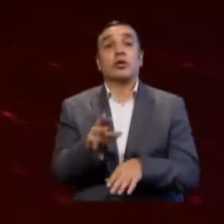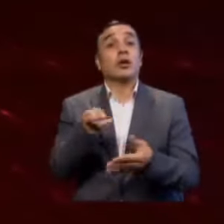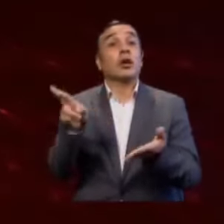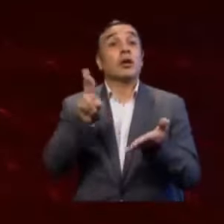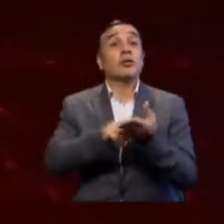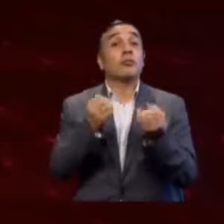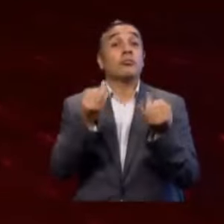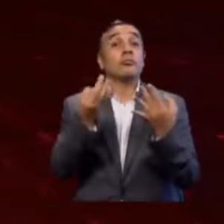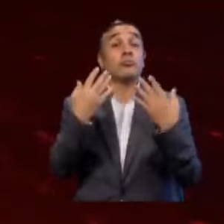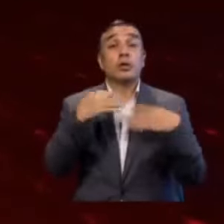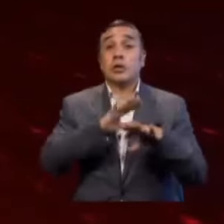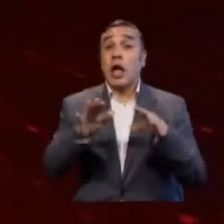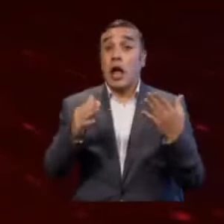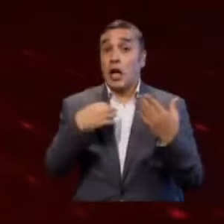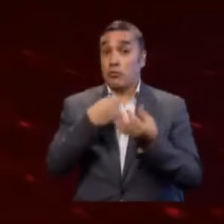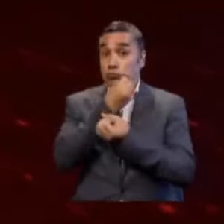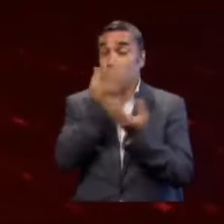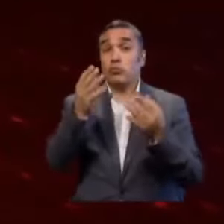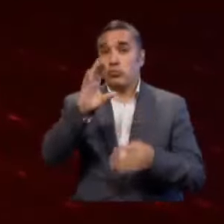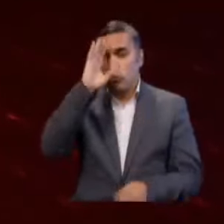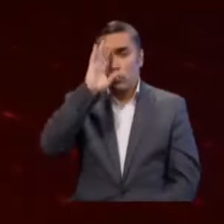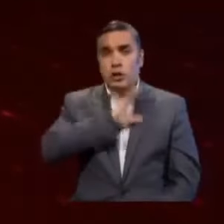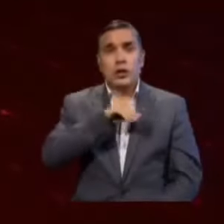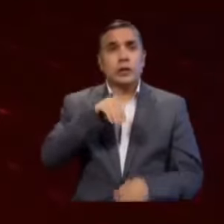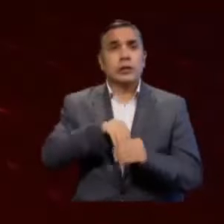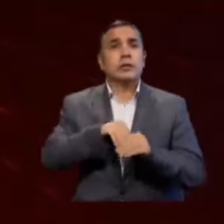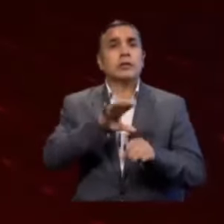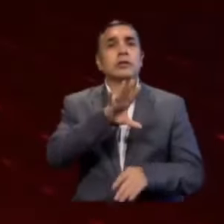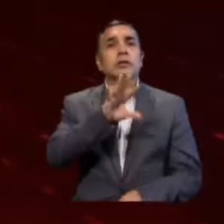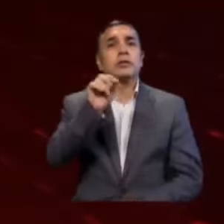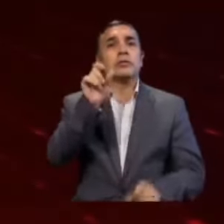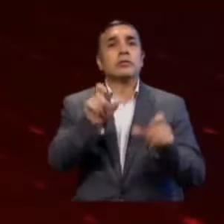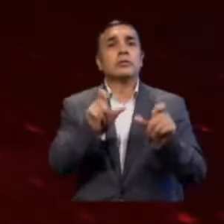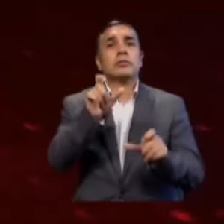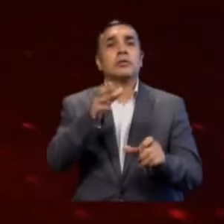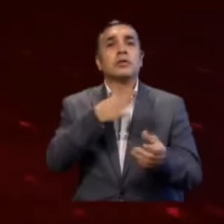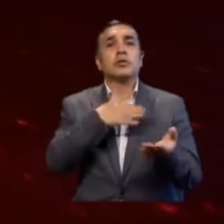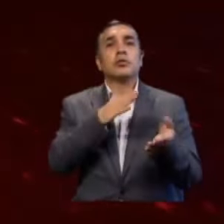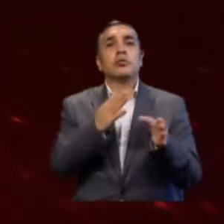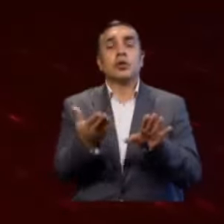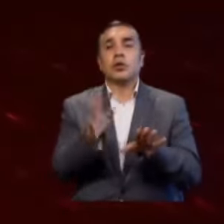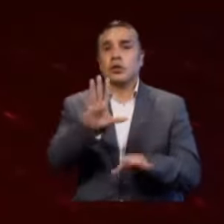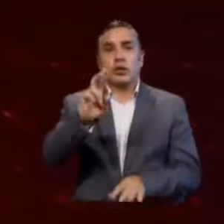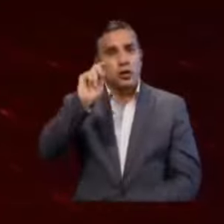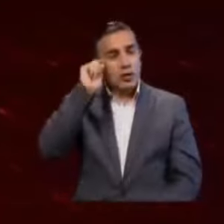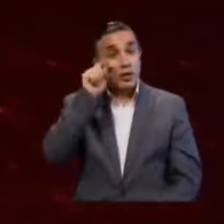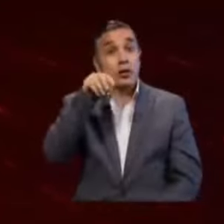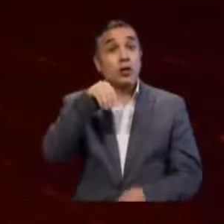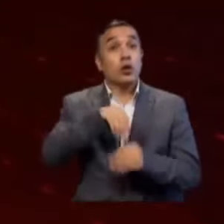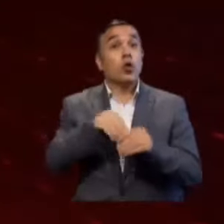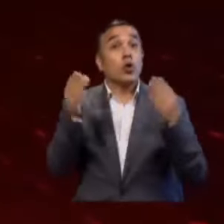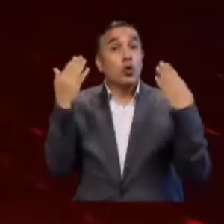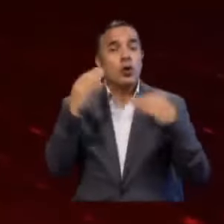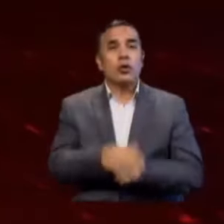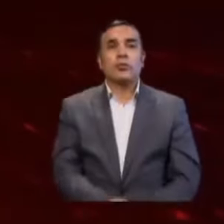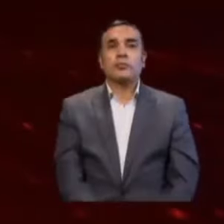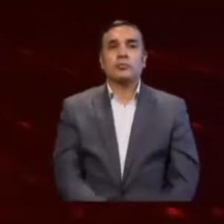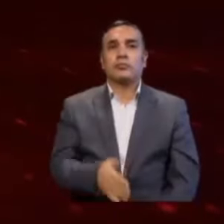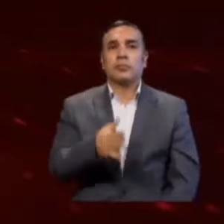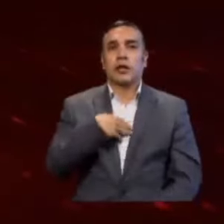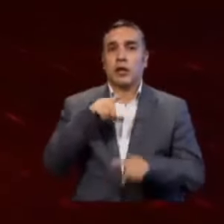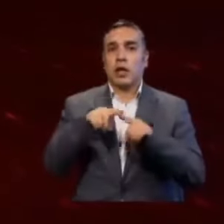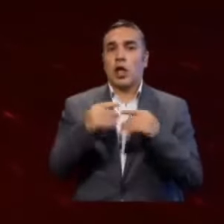la cifra que ya es actualizada, según la policía del Ecuador, 50 PPL fallecidos. Recordemos, Jorge, que en Guayaquil se registraron